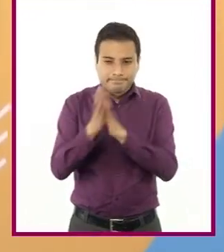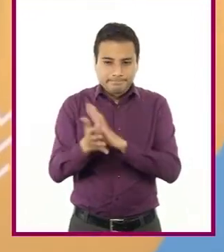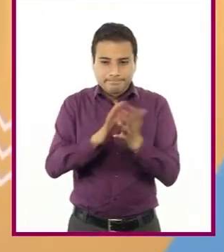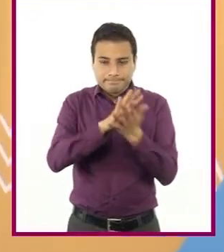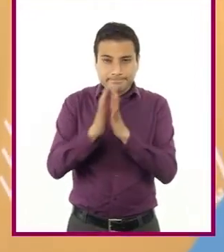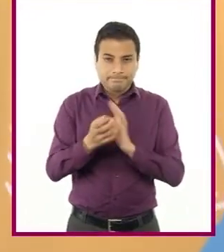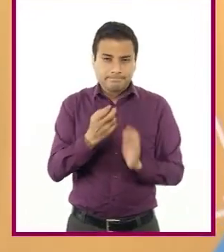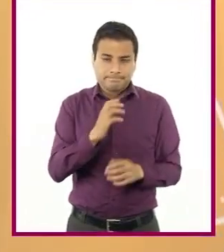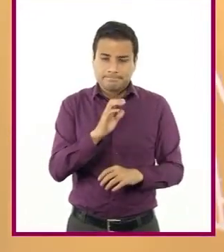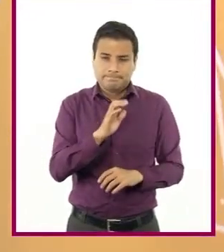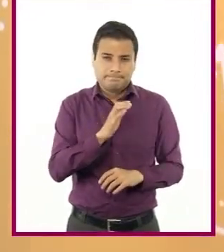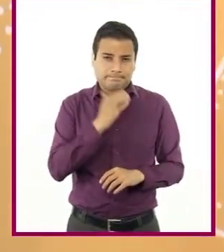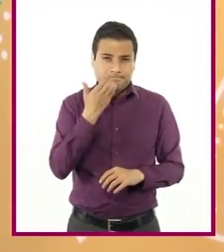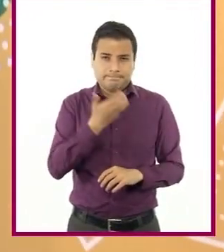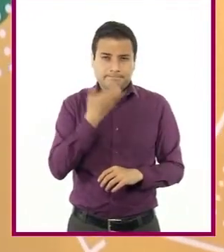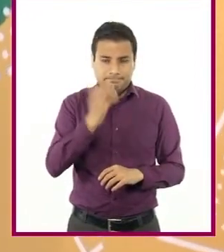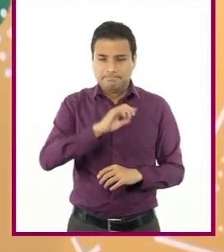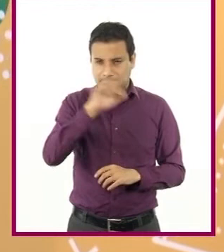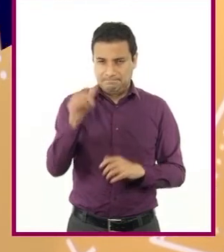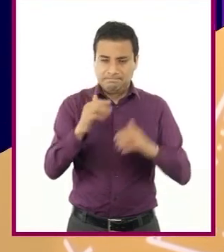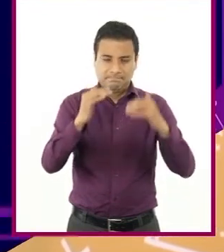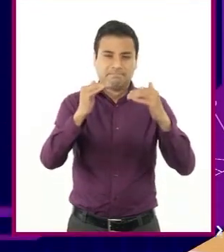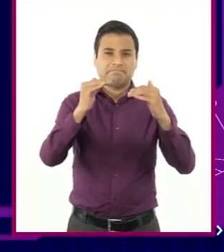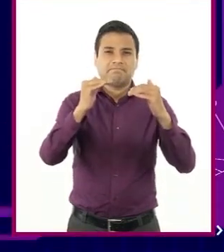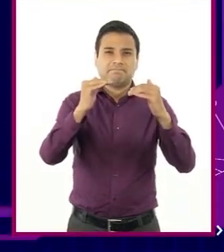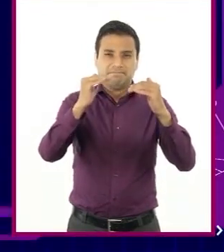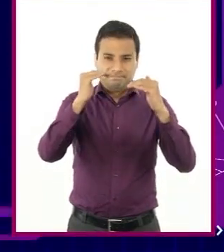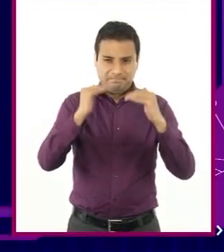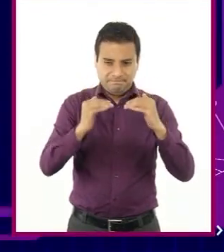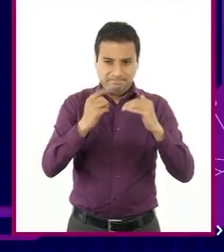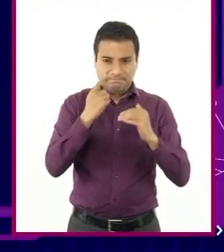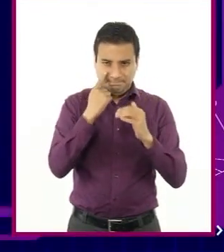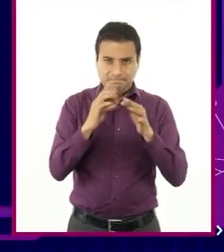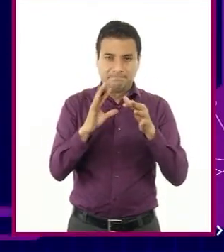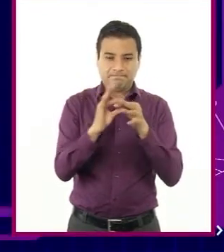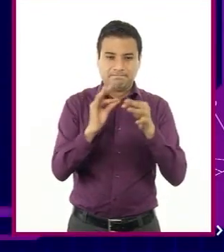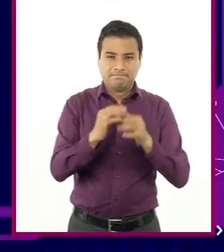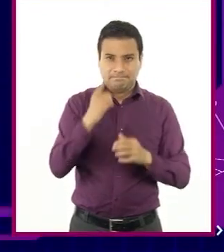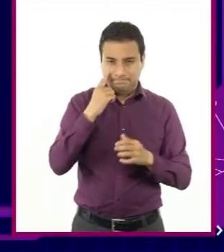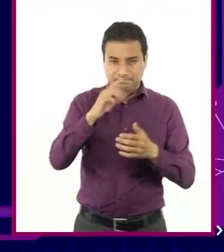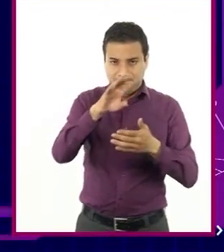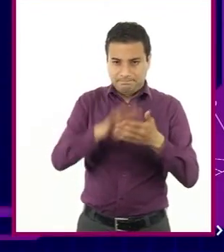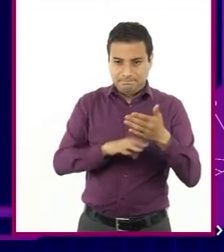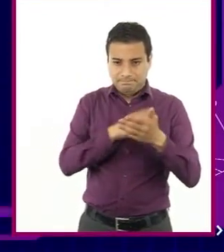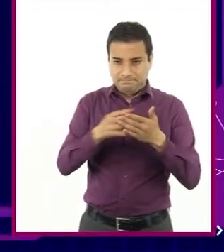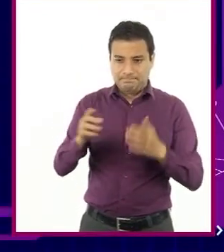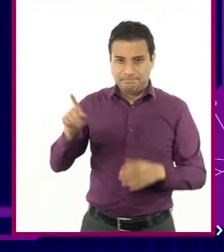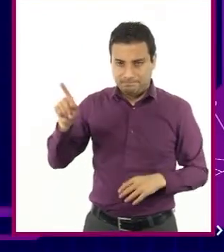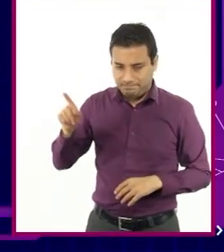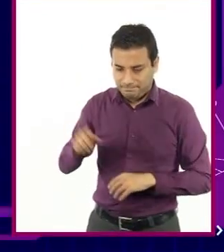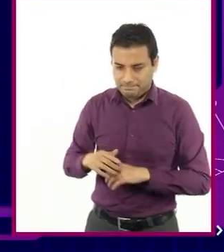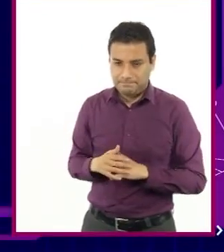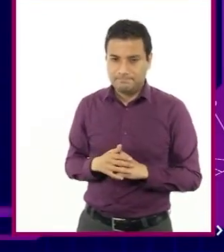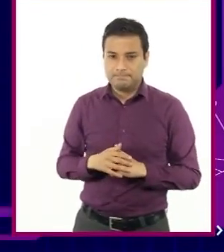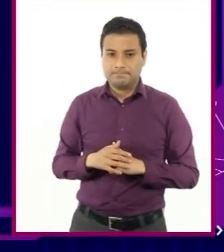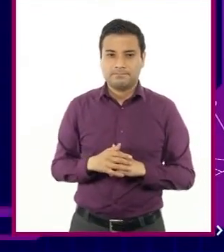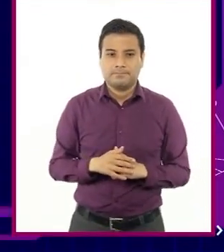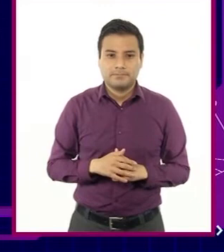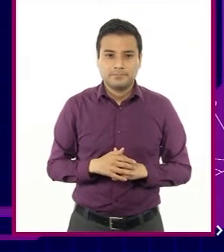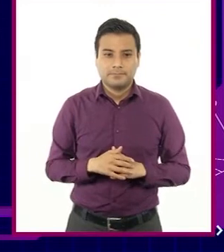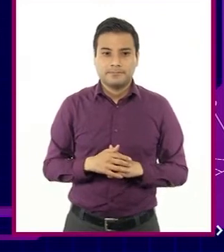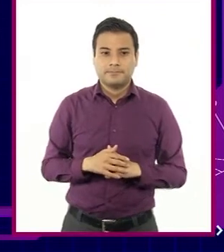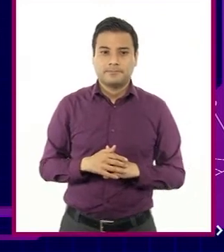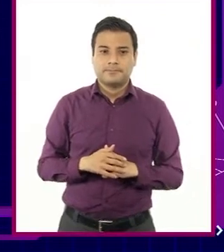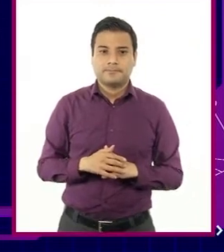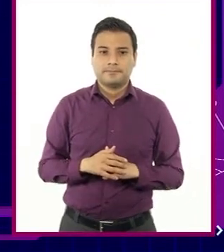de resolución que presentaremos a continuación. Esa tabla se puede leer de la siguiente manera. Para convertir